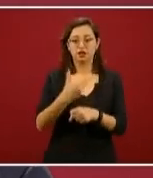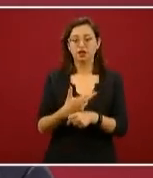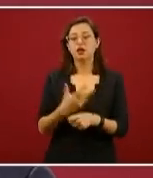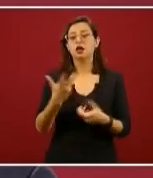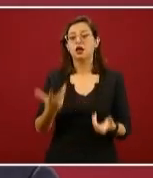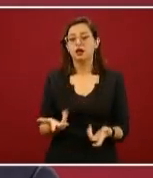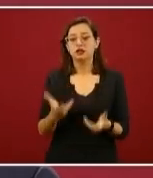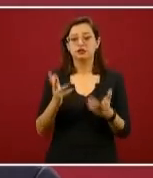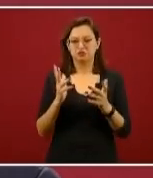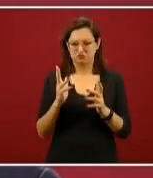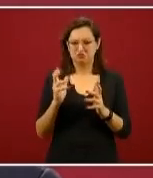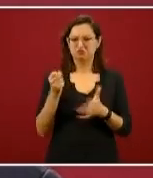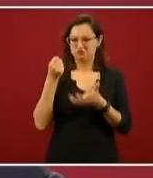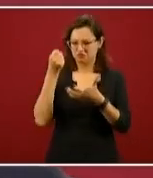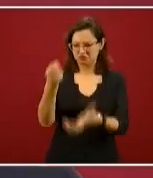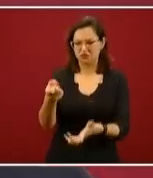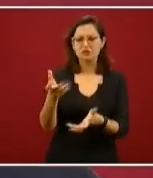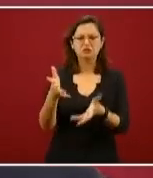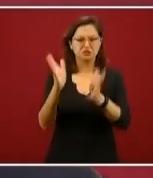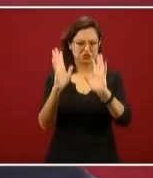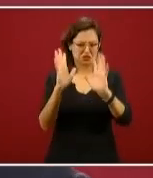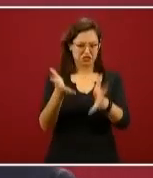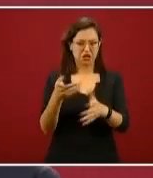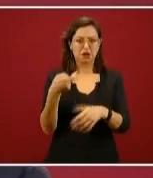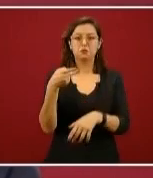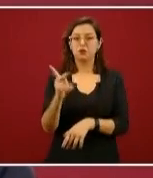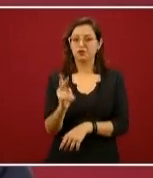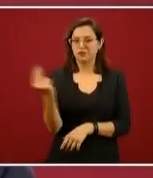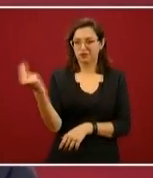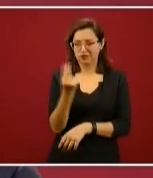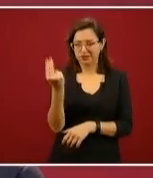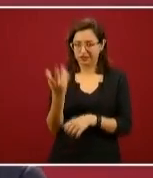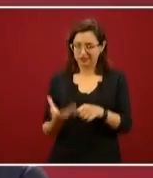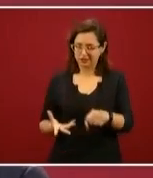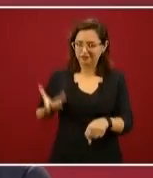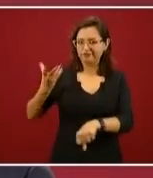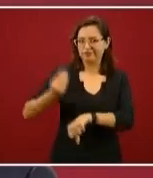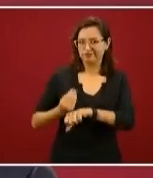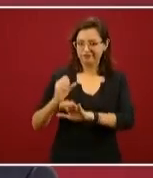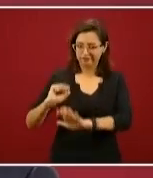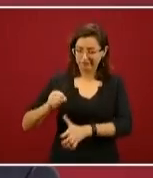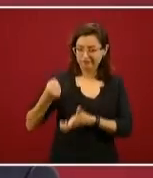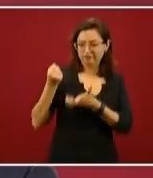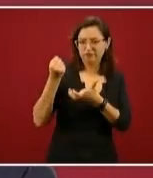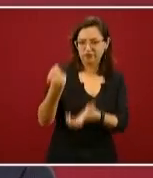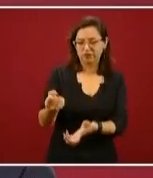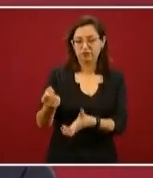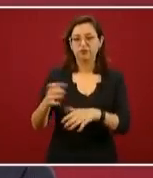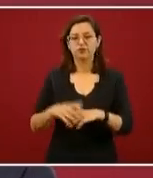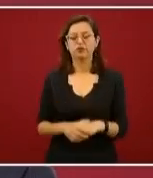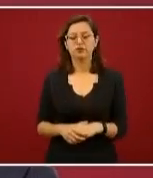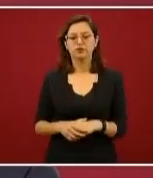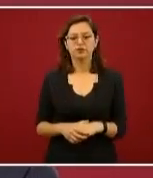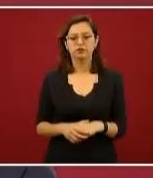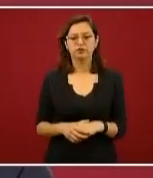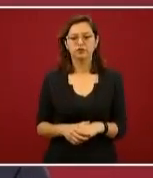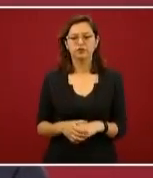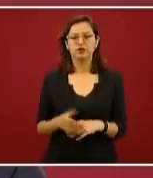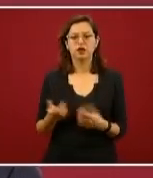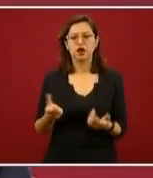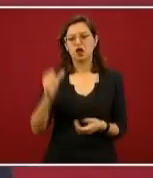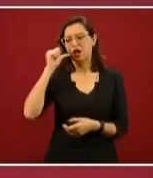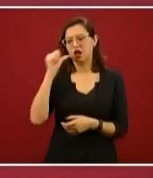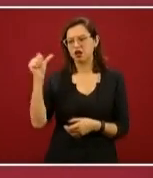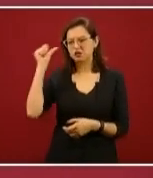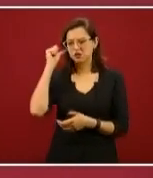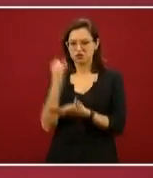Sandoval, había ya recursos en las secretarías, pero se quieren recursos incrementales. En total dotamos ya desde el día